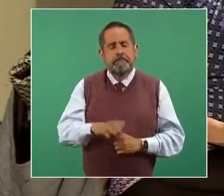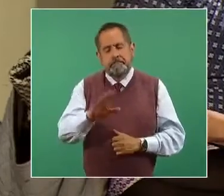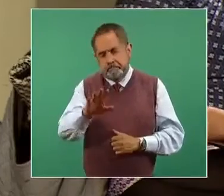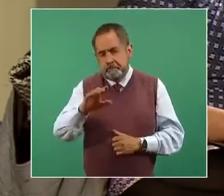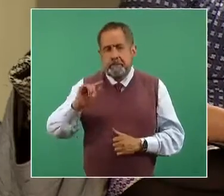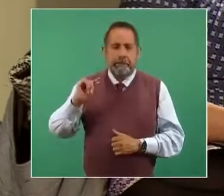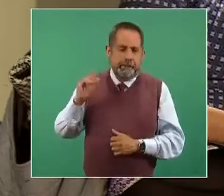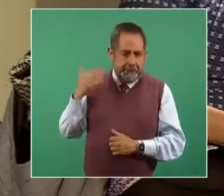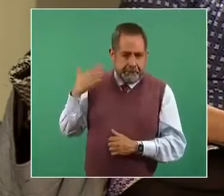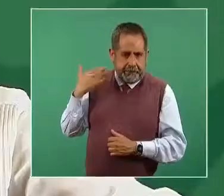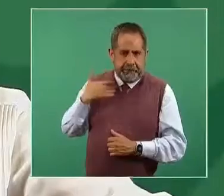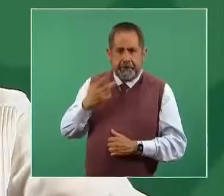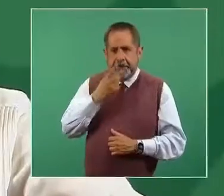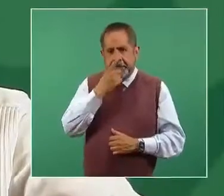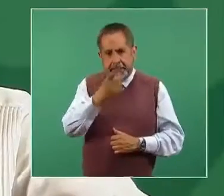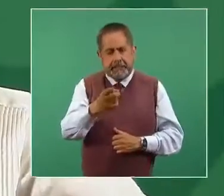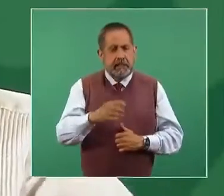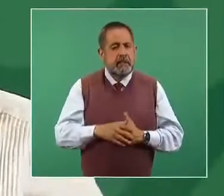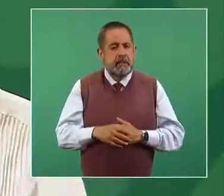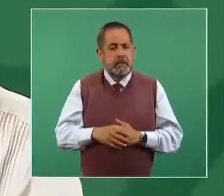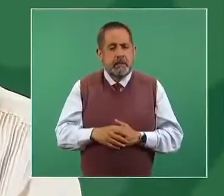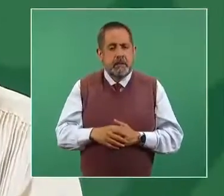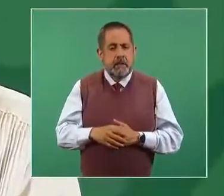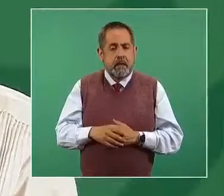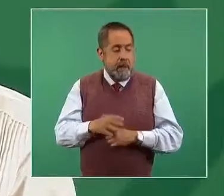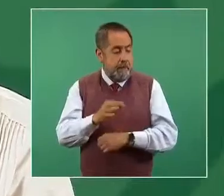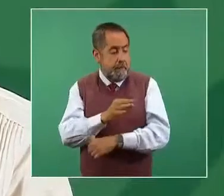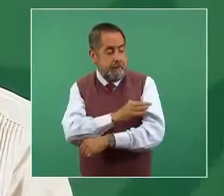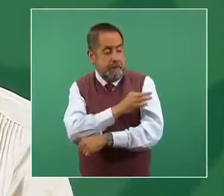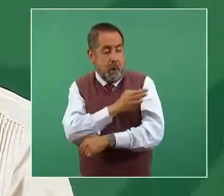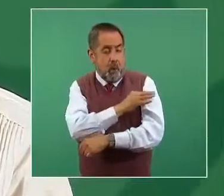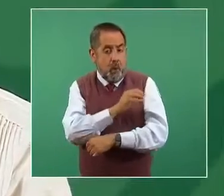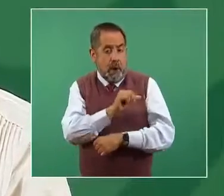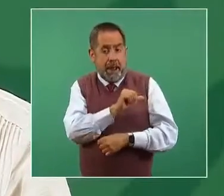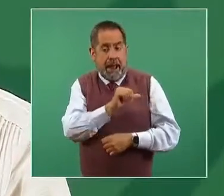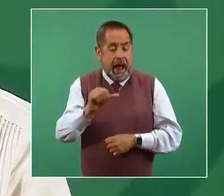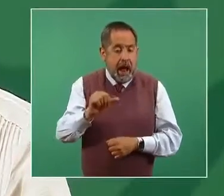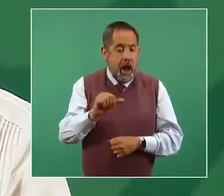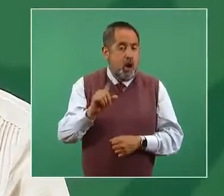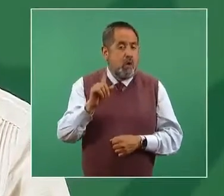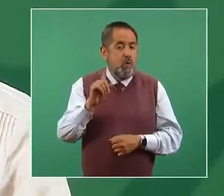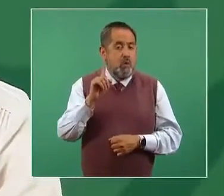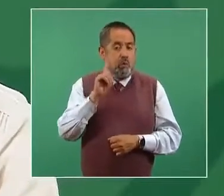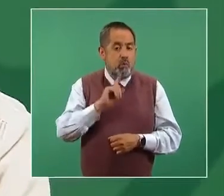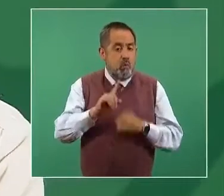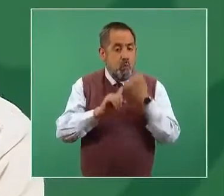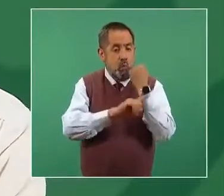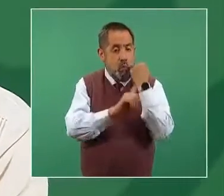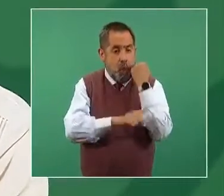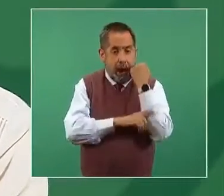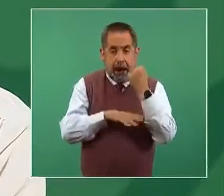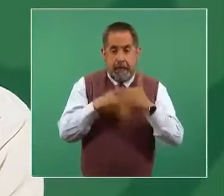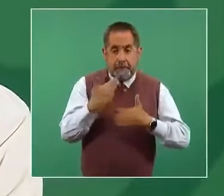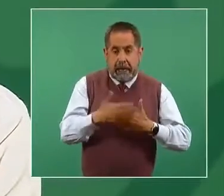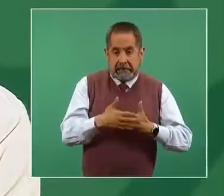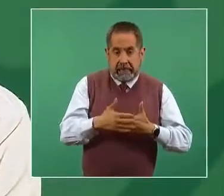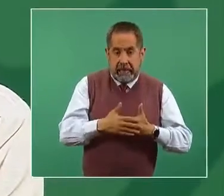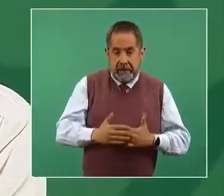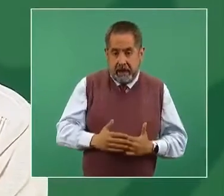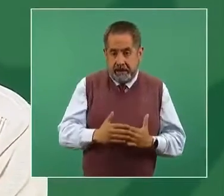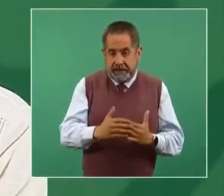rato, la consideración de vacunar personas o mujeres embarazadas